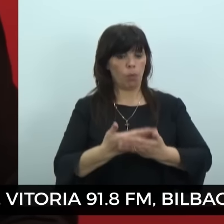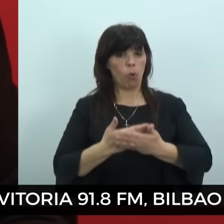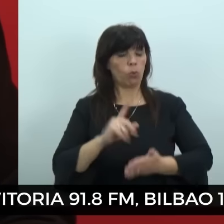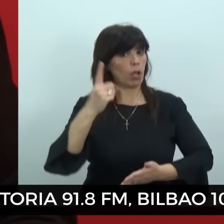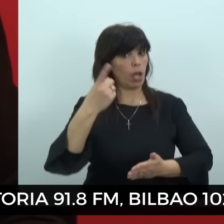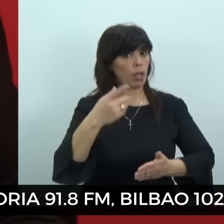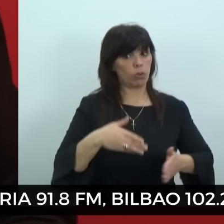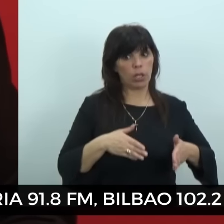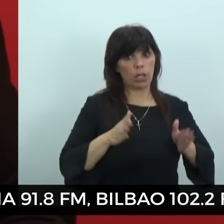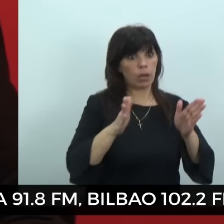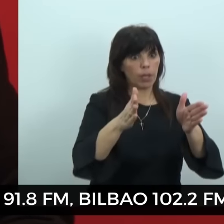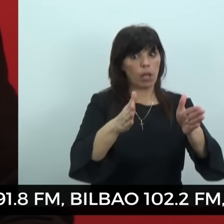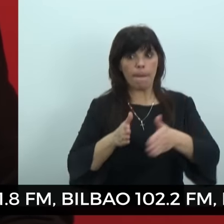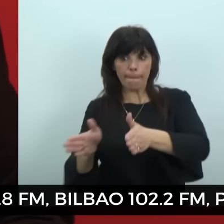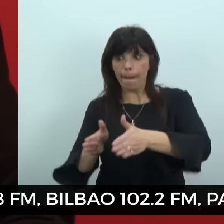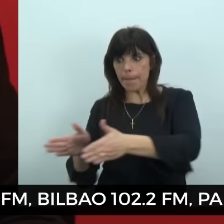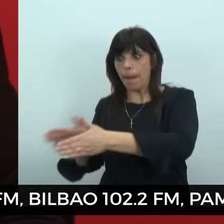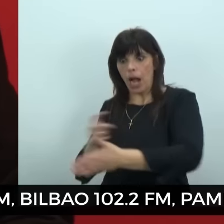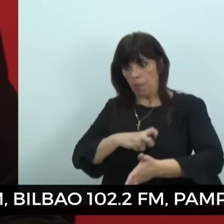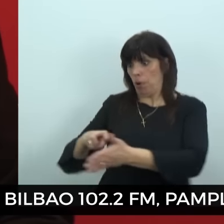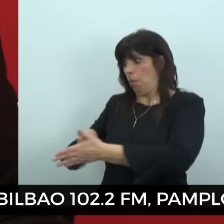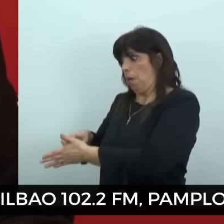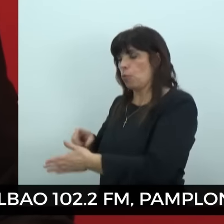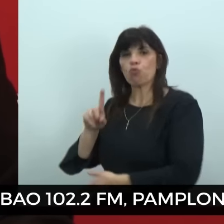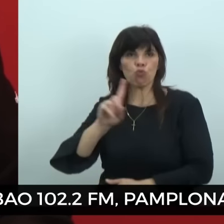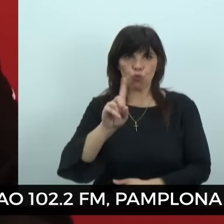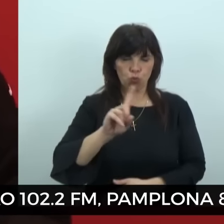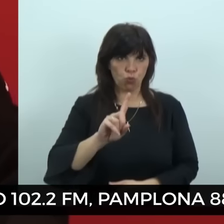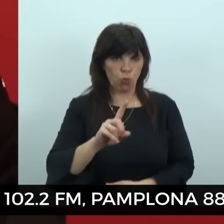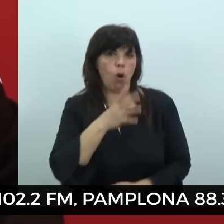desigual, que al fin y al cabo te va a frustrar.